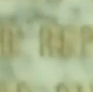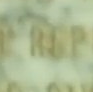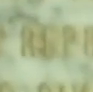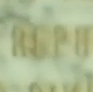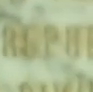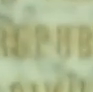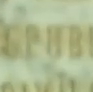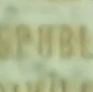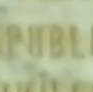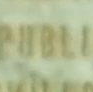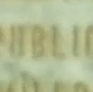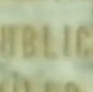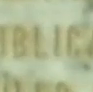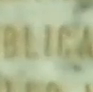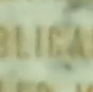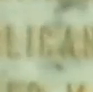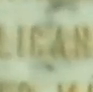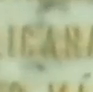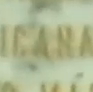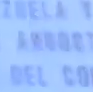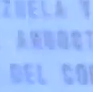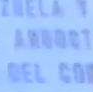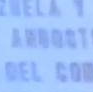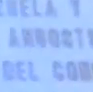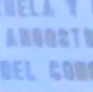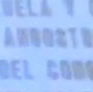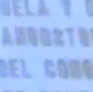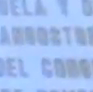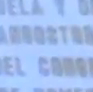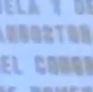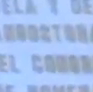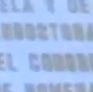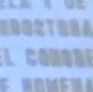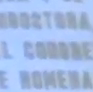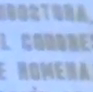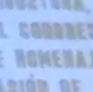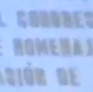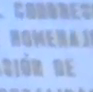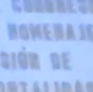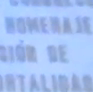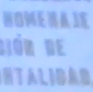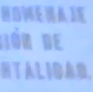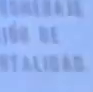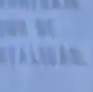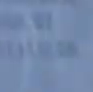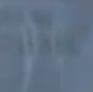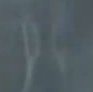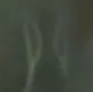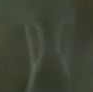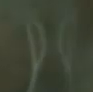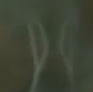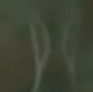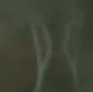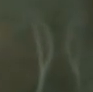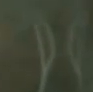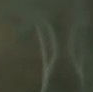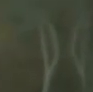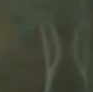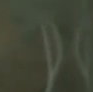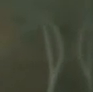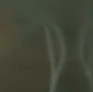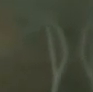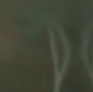Nacional justamente como acto de reivindicación y de lo que ha sido este legado que nos dejara el libertador Simón Bolívar de independencia, que ha